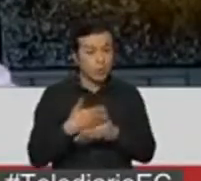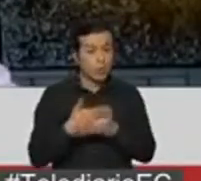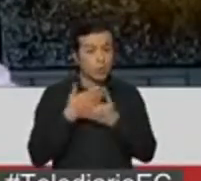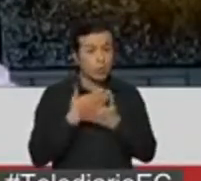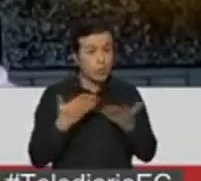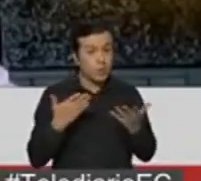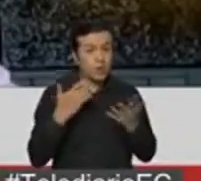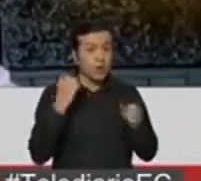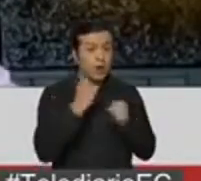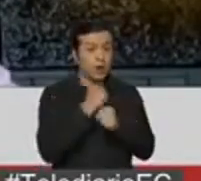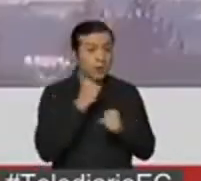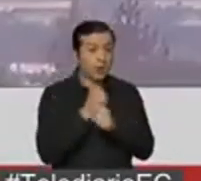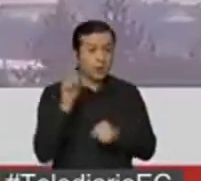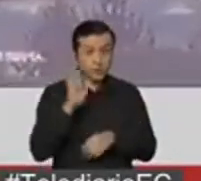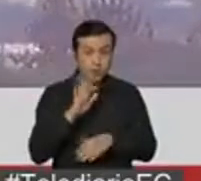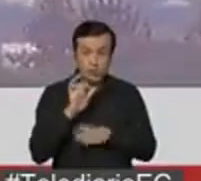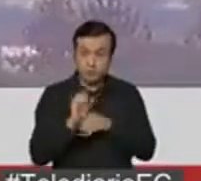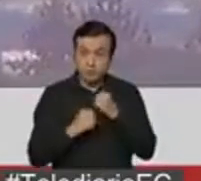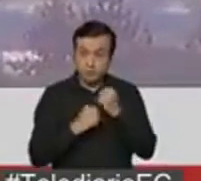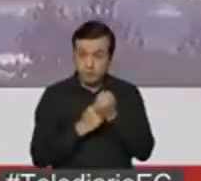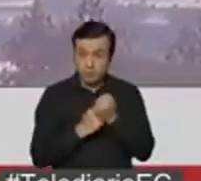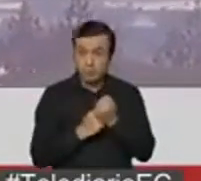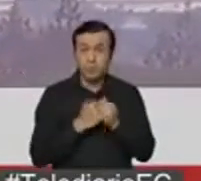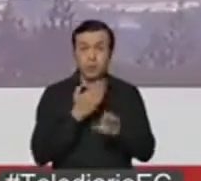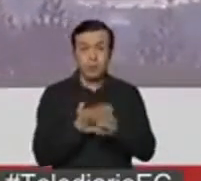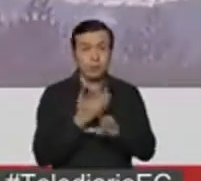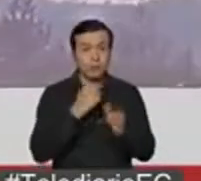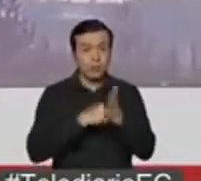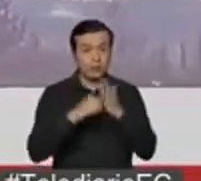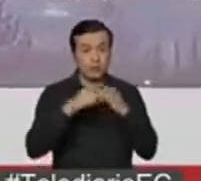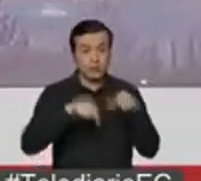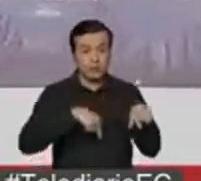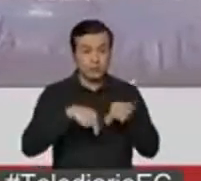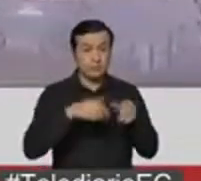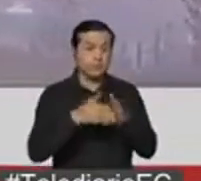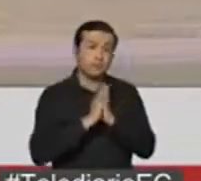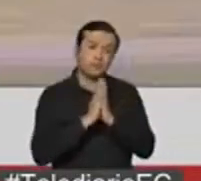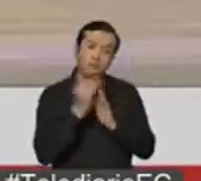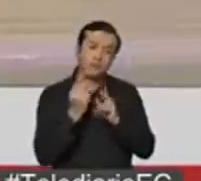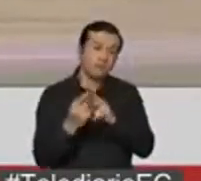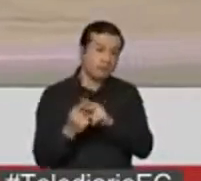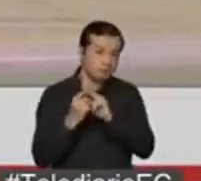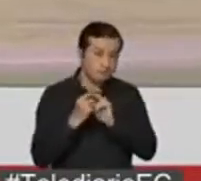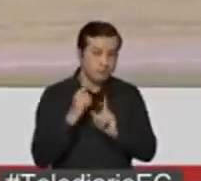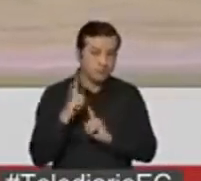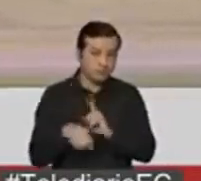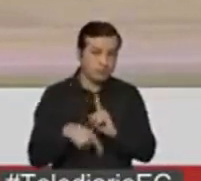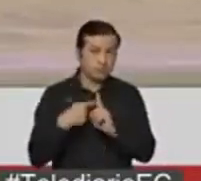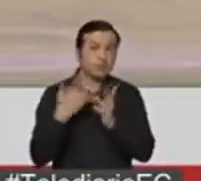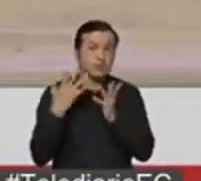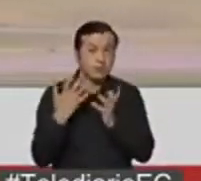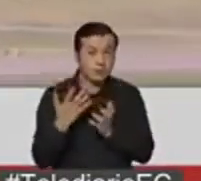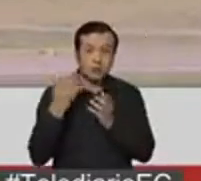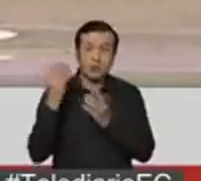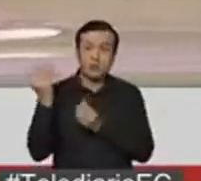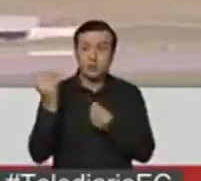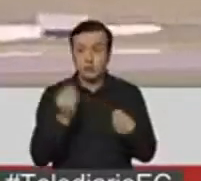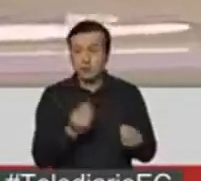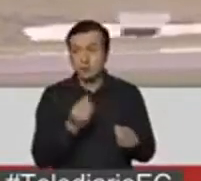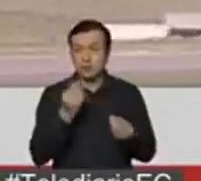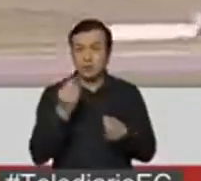la parte laboral en el Ecuador. Presentaron la propuesta ante el Ministerio de Transporte, para lo cual pedirán un crédito, y a la par esperan obtener recursos de